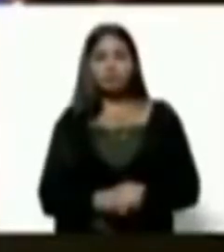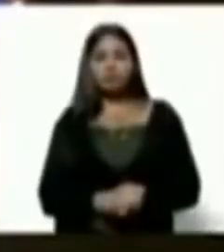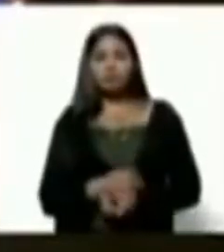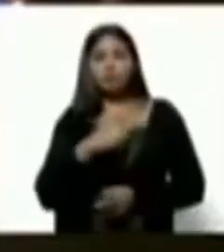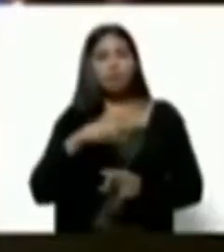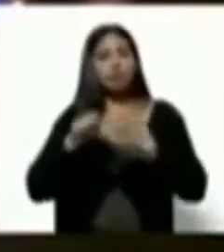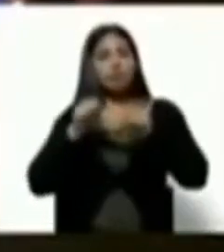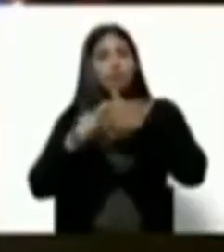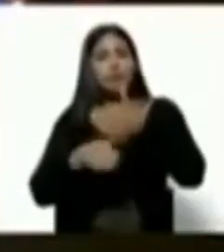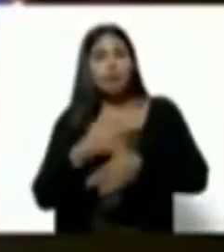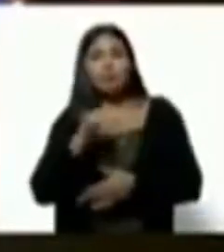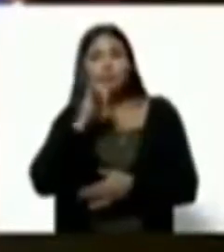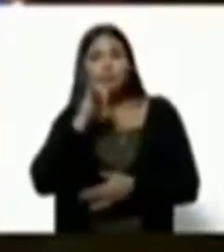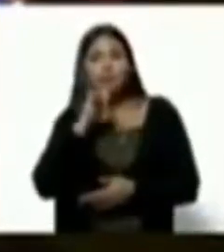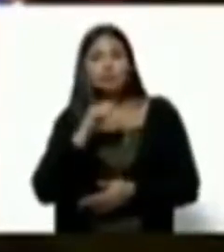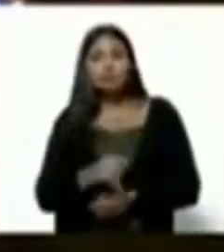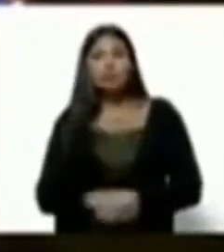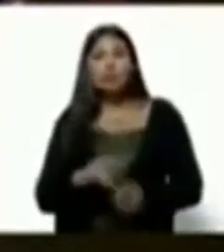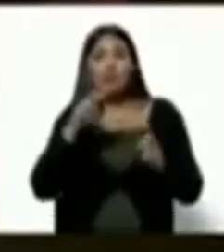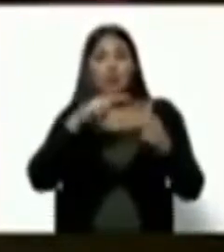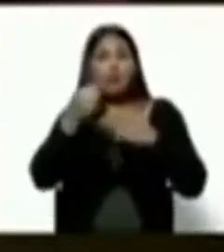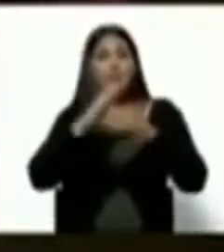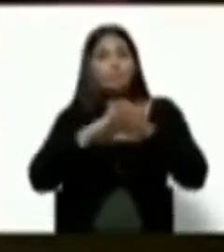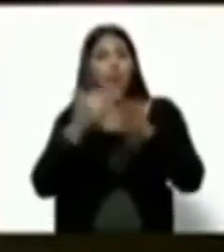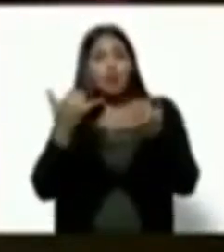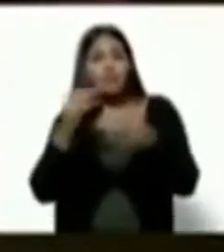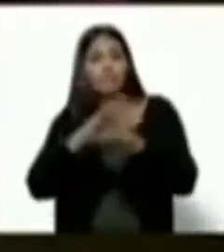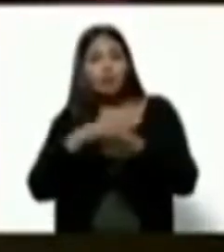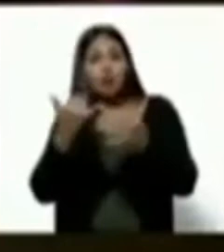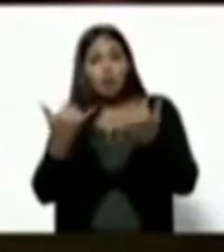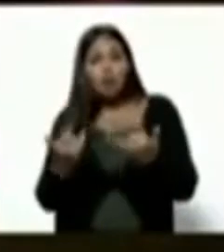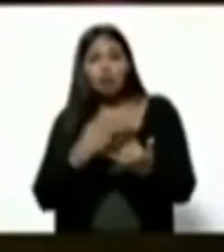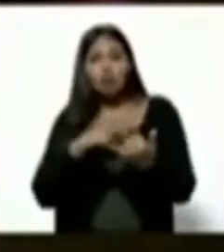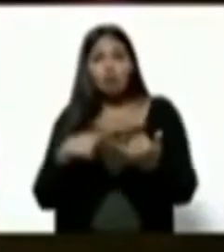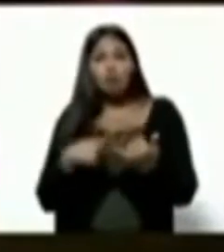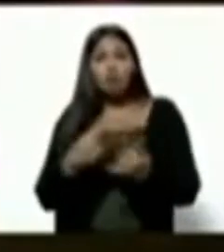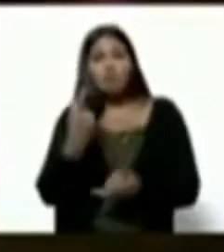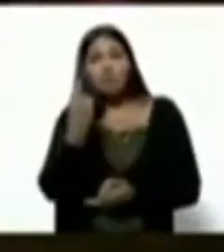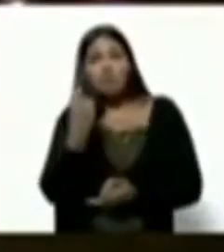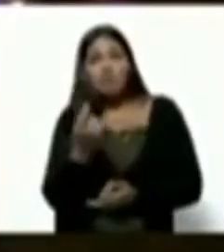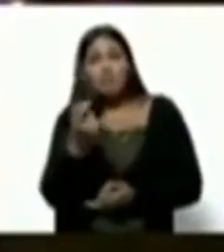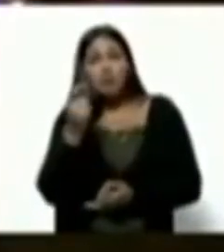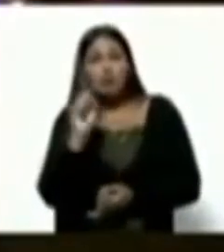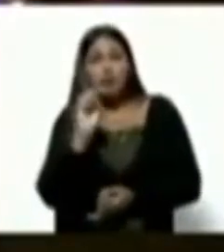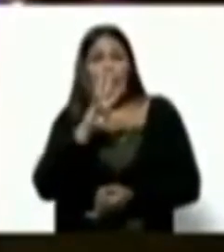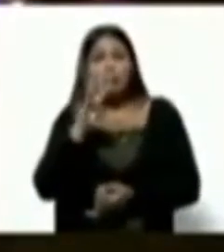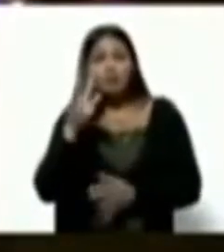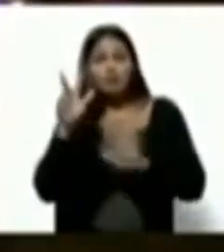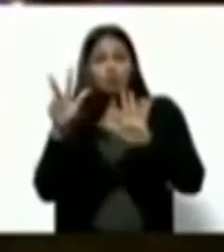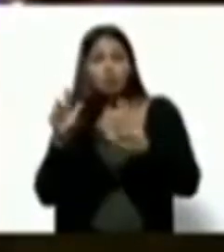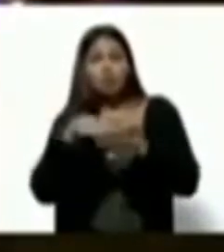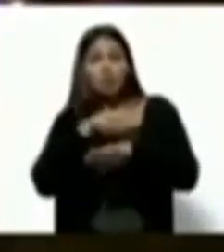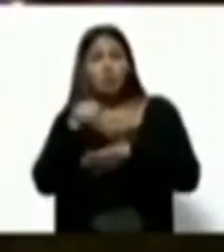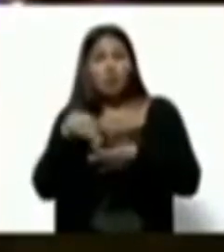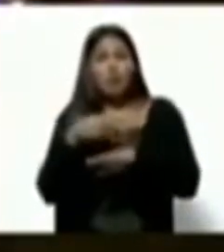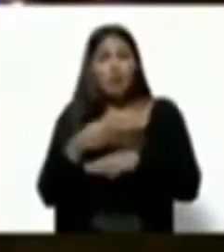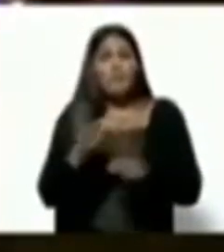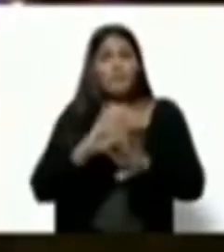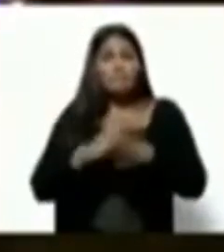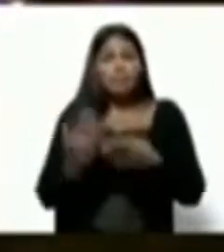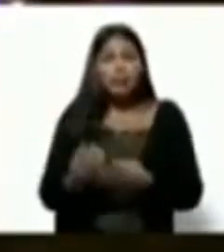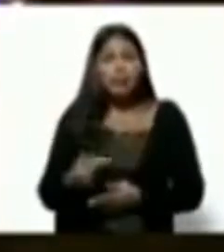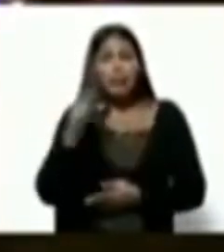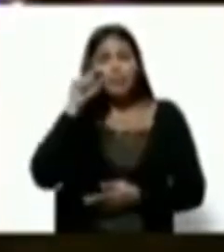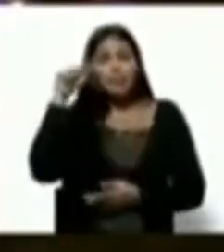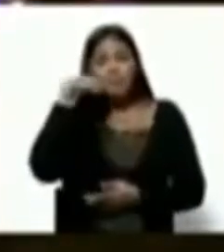Y continuamos con más información en 360 porque en este preciso momento que nos encontramos ya falta poco menos de 48 horas para que Gustavo Petro